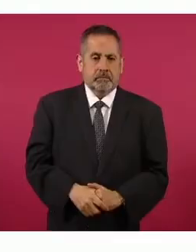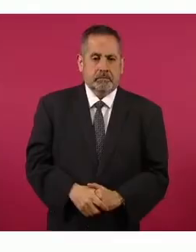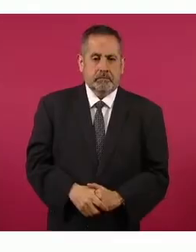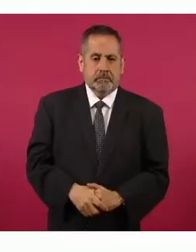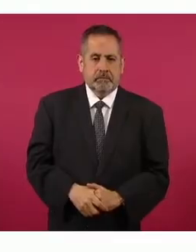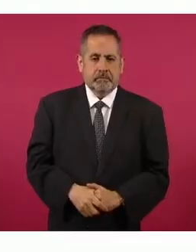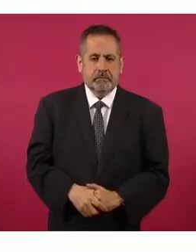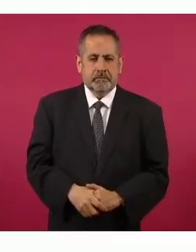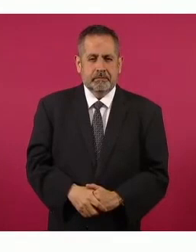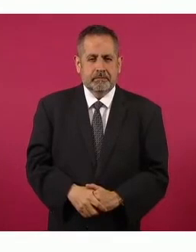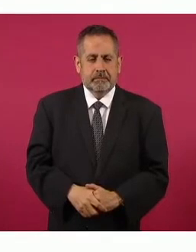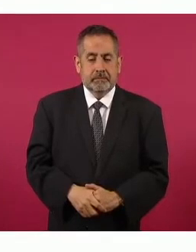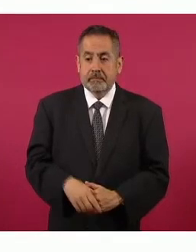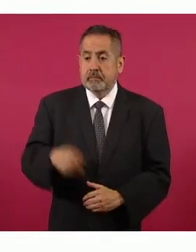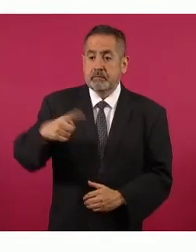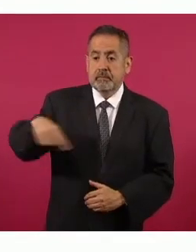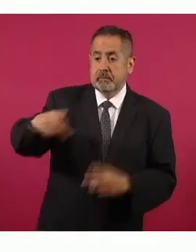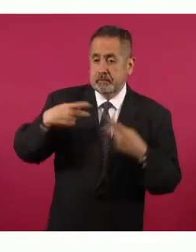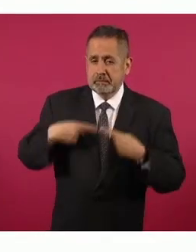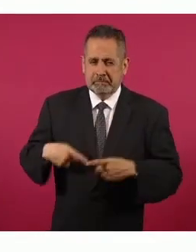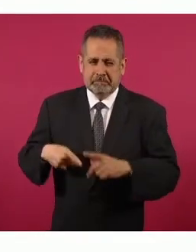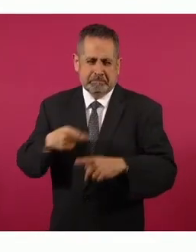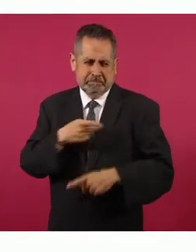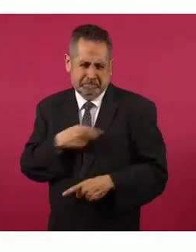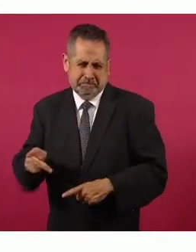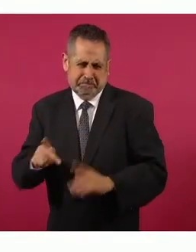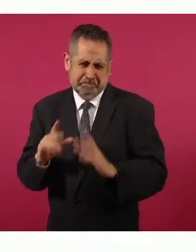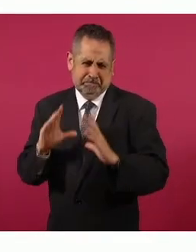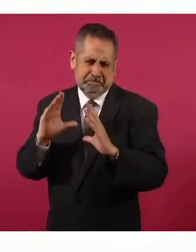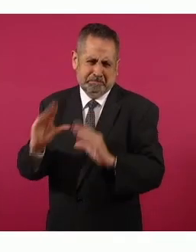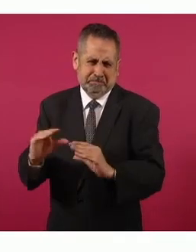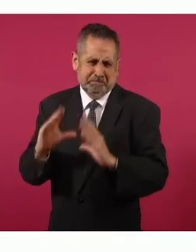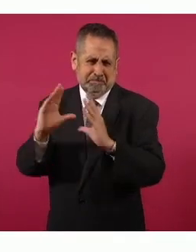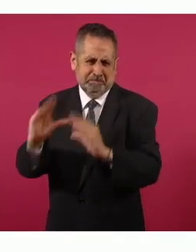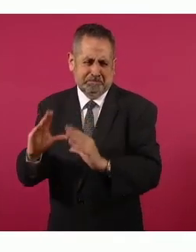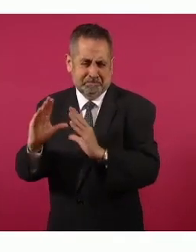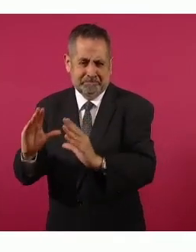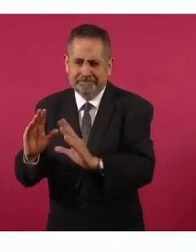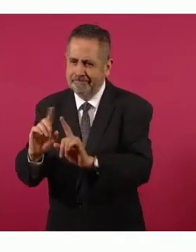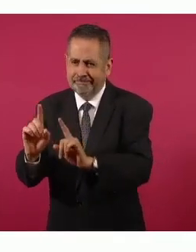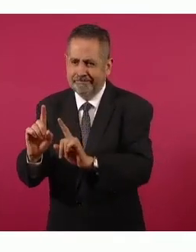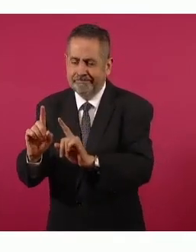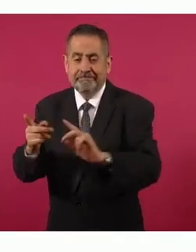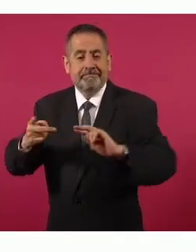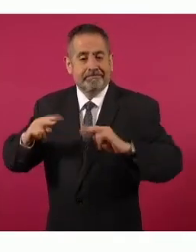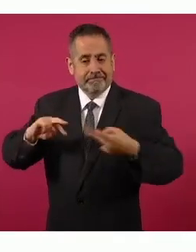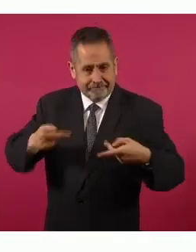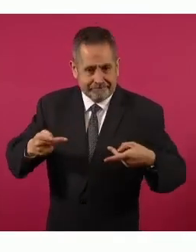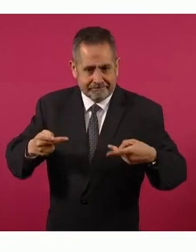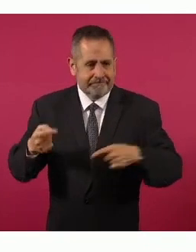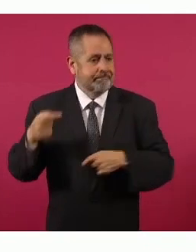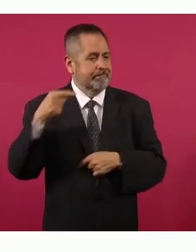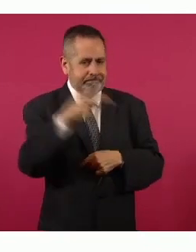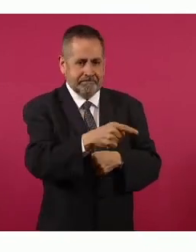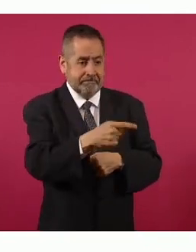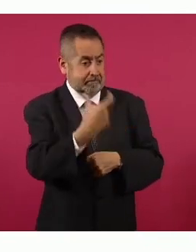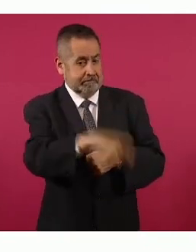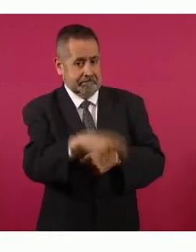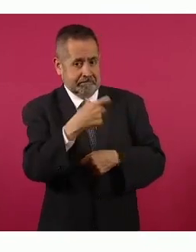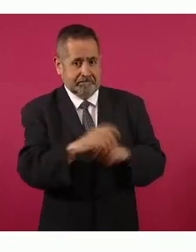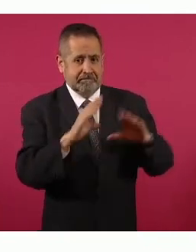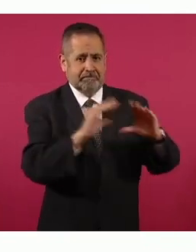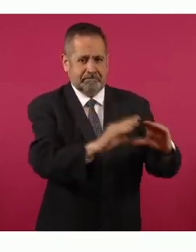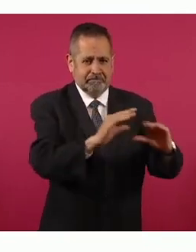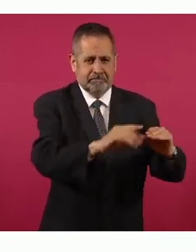Siempre se quiso educar al pobre. Es hora de empezar a educar al rico. Por ejemplo, que